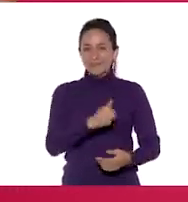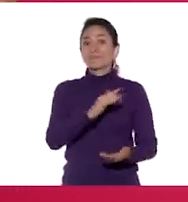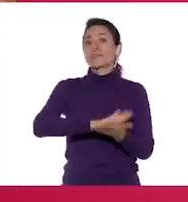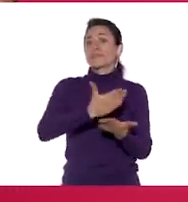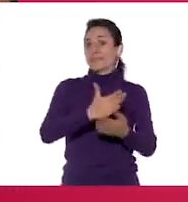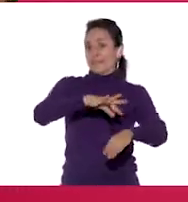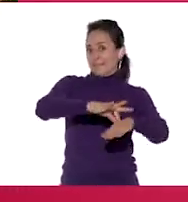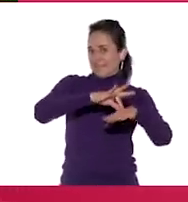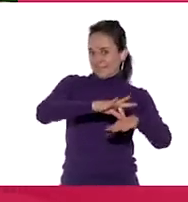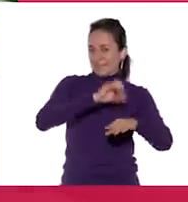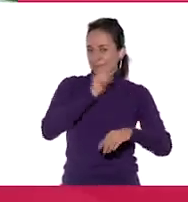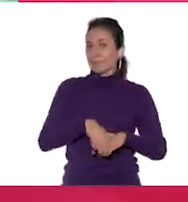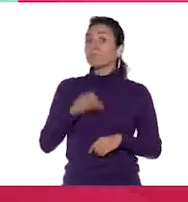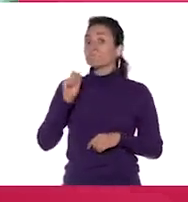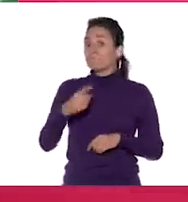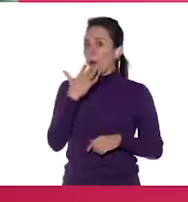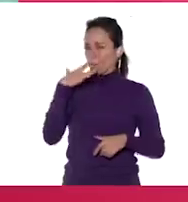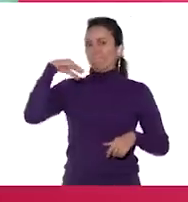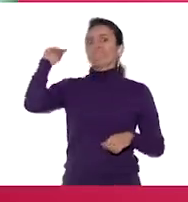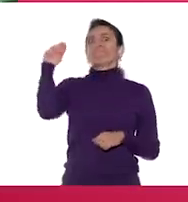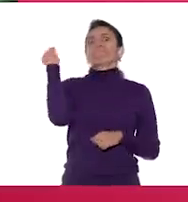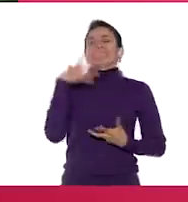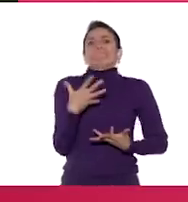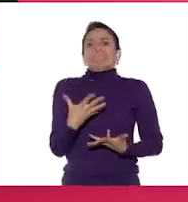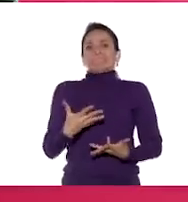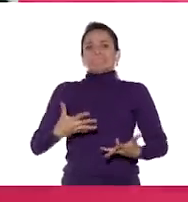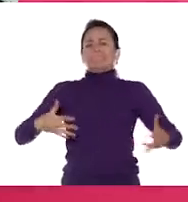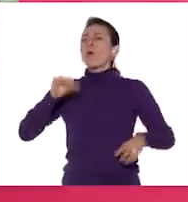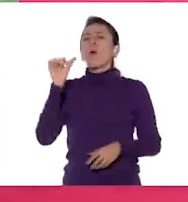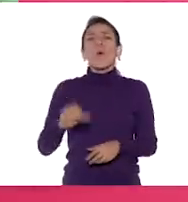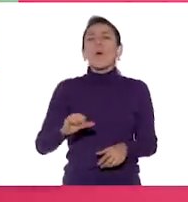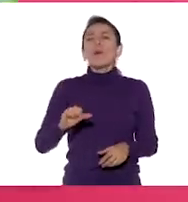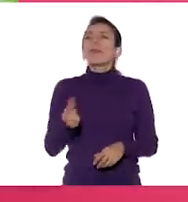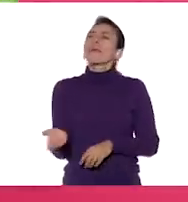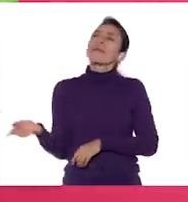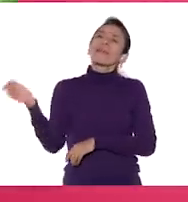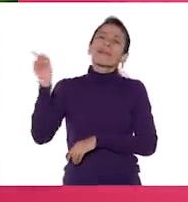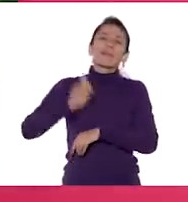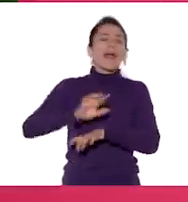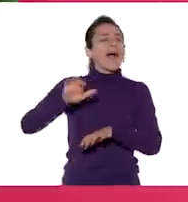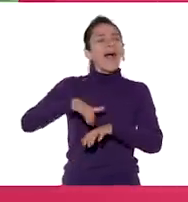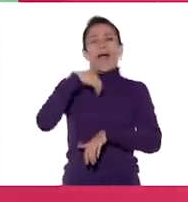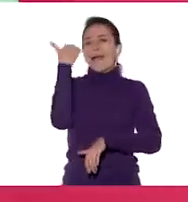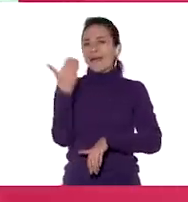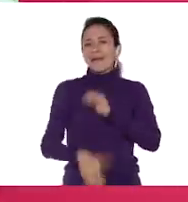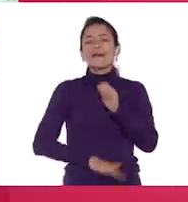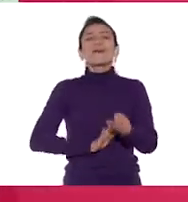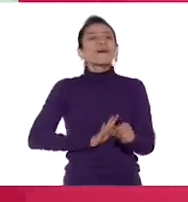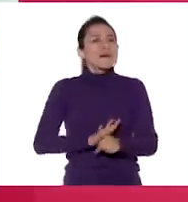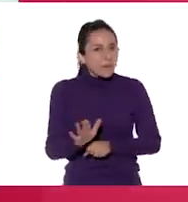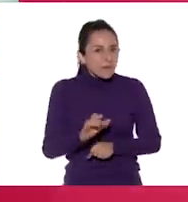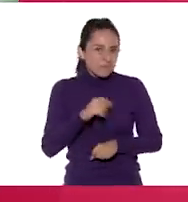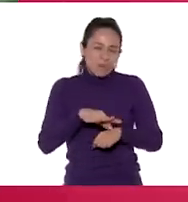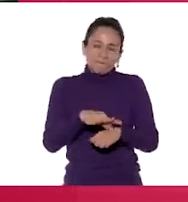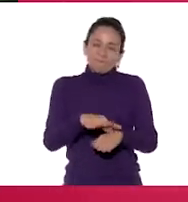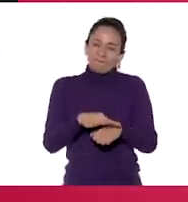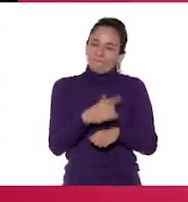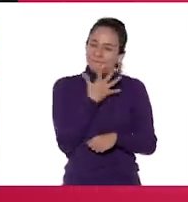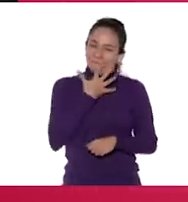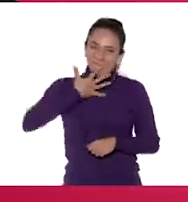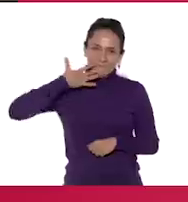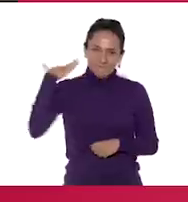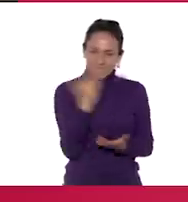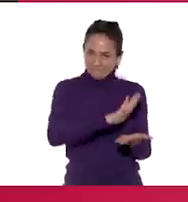Y hablando de los tiranosaurios, finalizamos el día preparándonos unas suculentas carnitas a la parrilla.